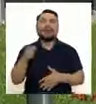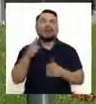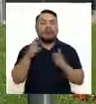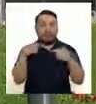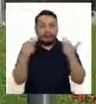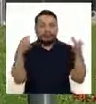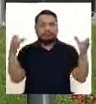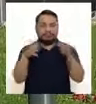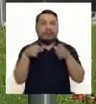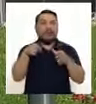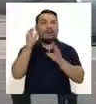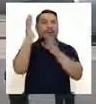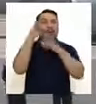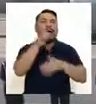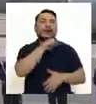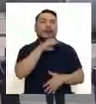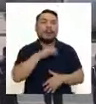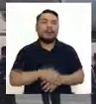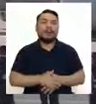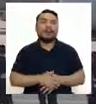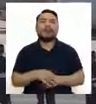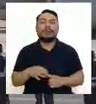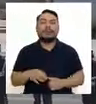acontecimientos de la APEC y en particular esta